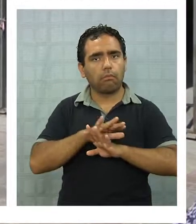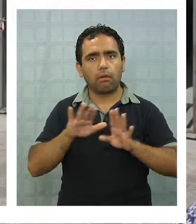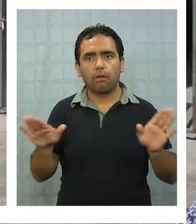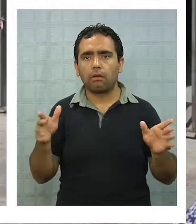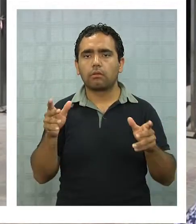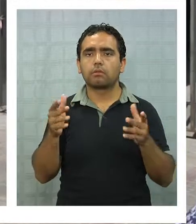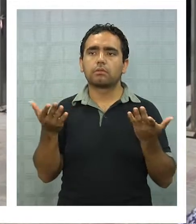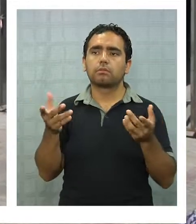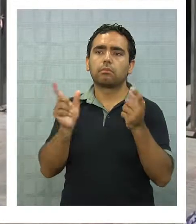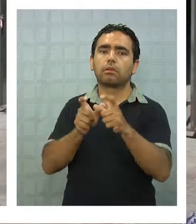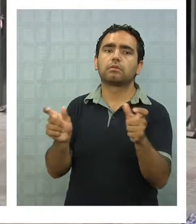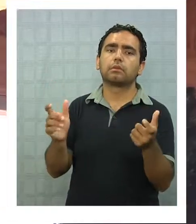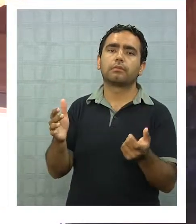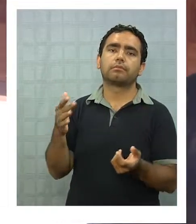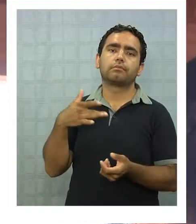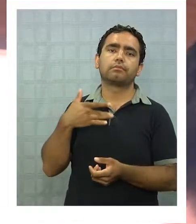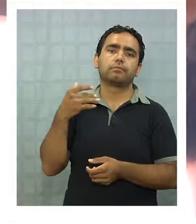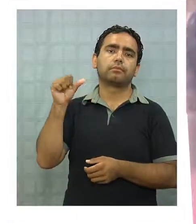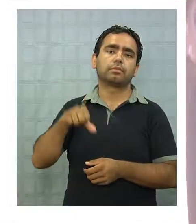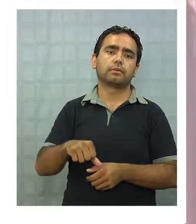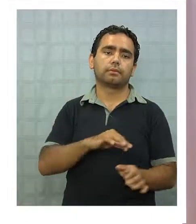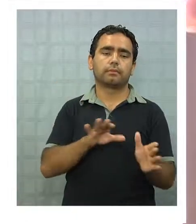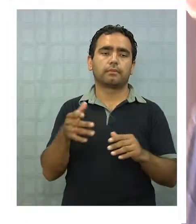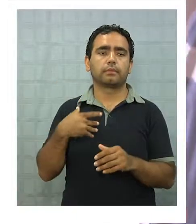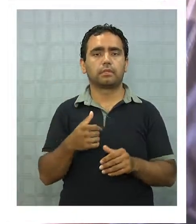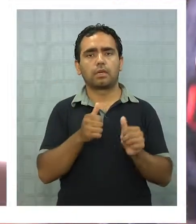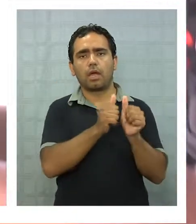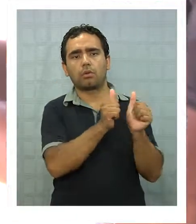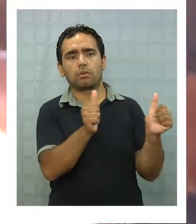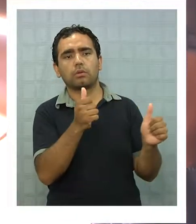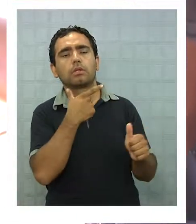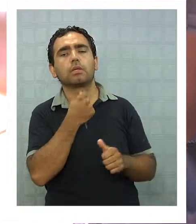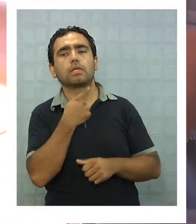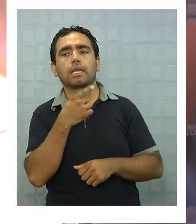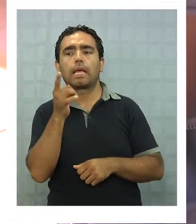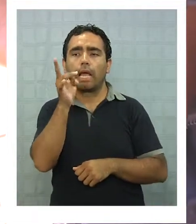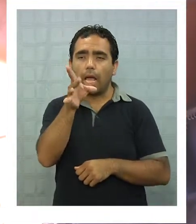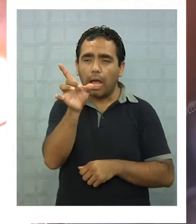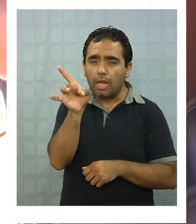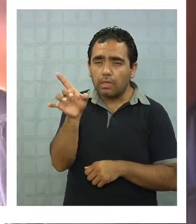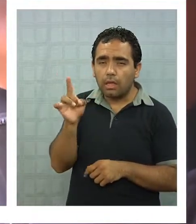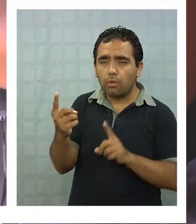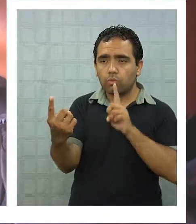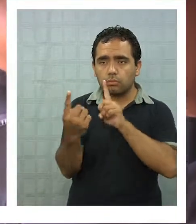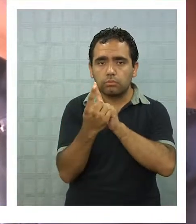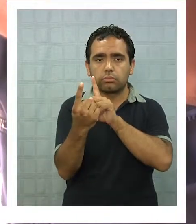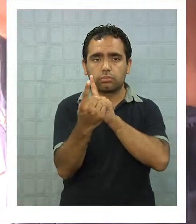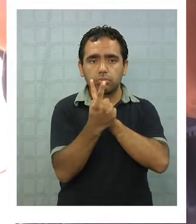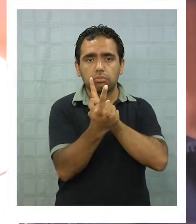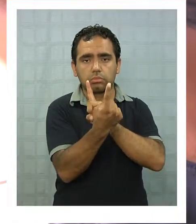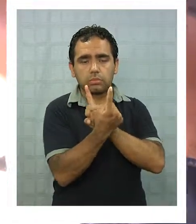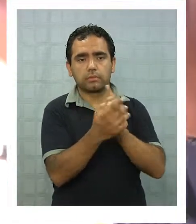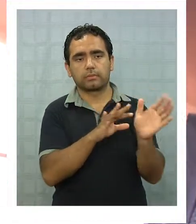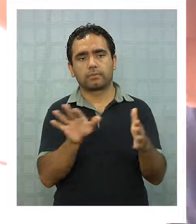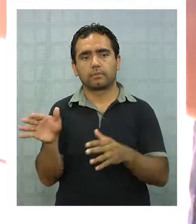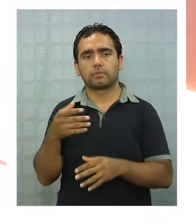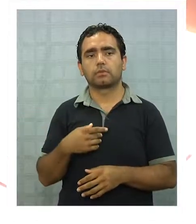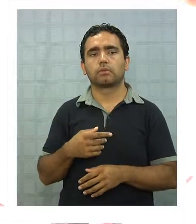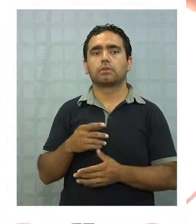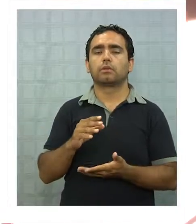perjudicando a la población más que nada. Por otra parte, la autoridad espera poder reunirse con cada uno de los dirigentes de estos barrios de emergencia.